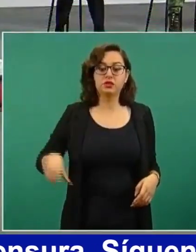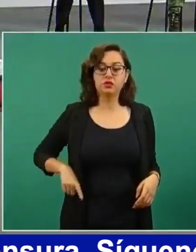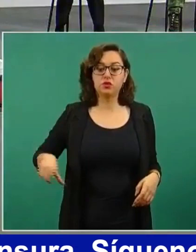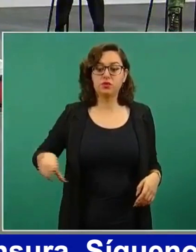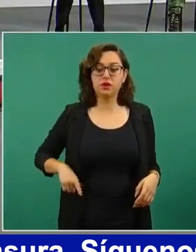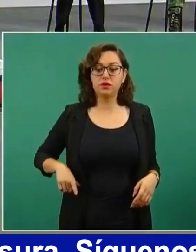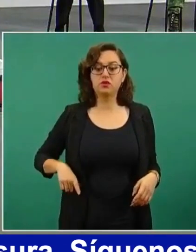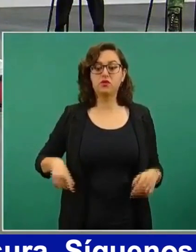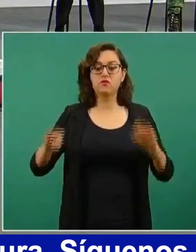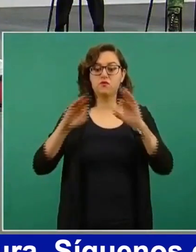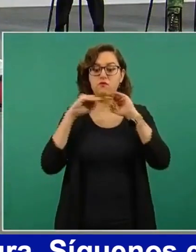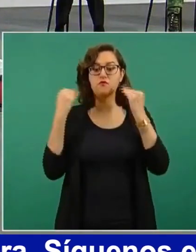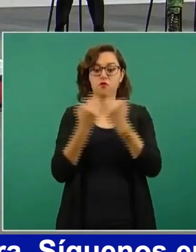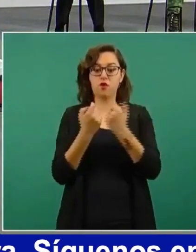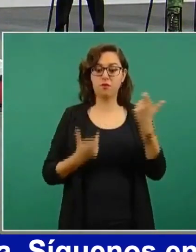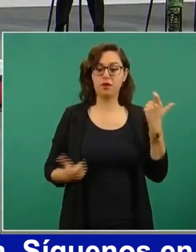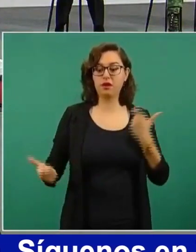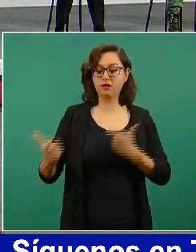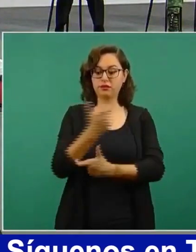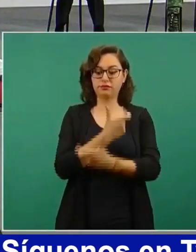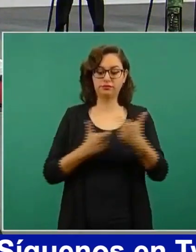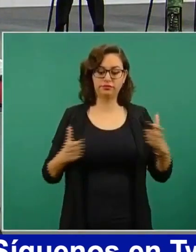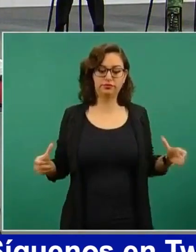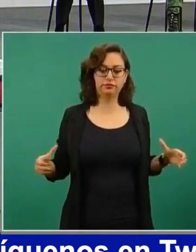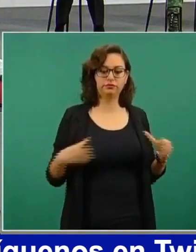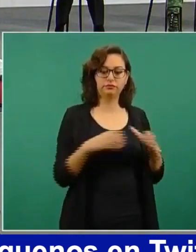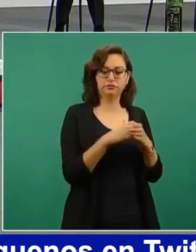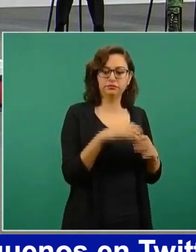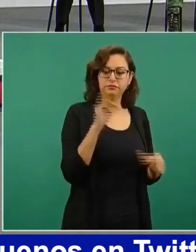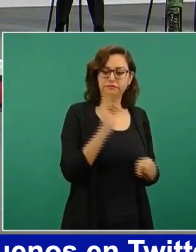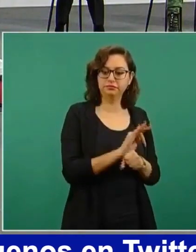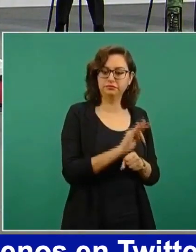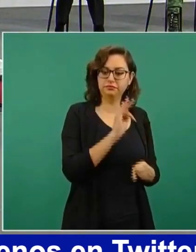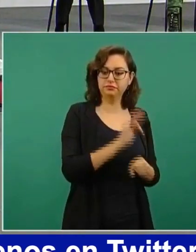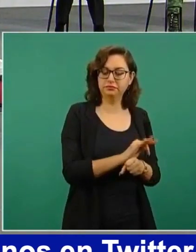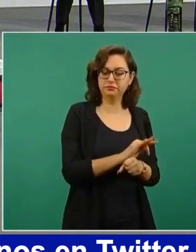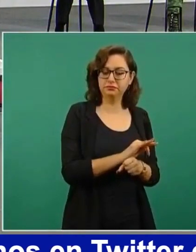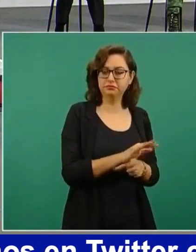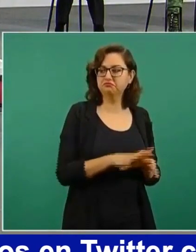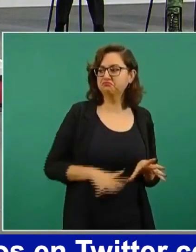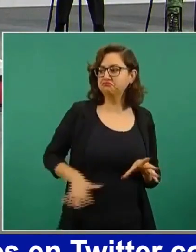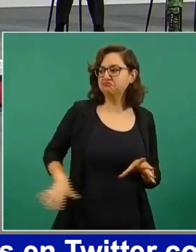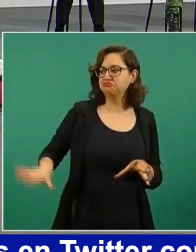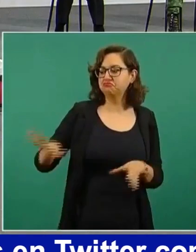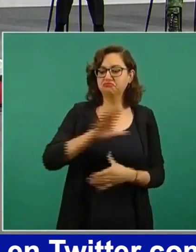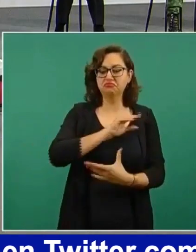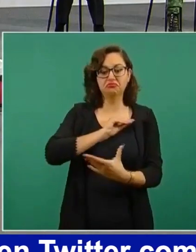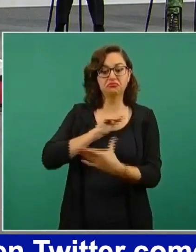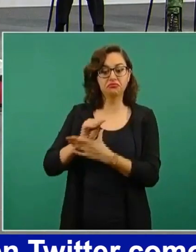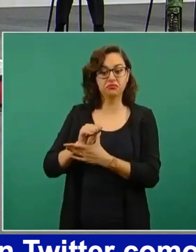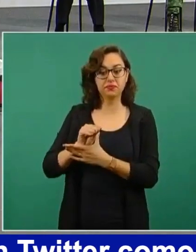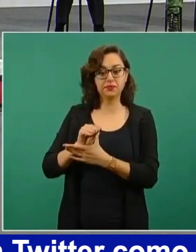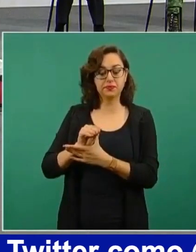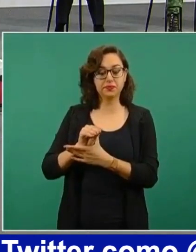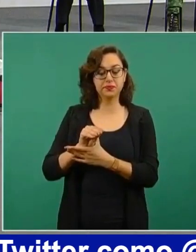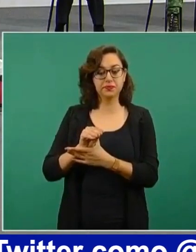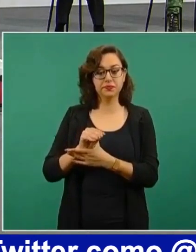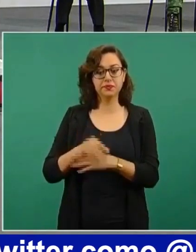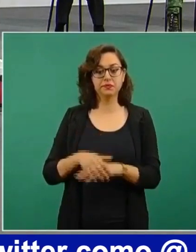minoría, porque se apoderan del gobierno. Bueno, a la par